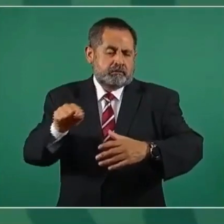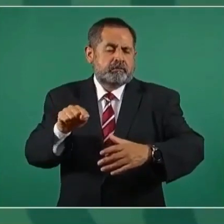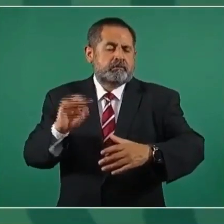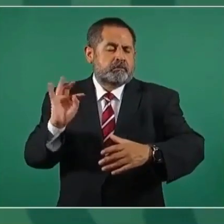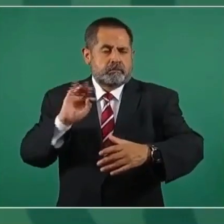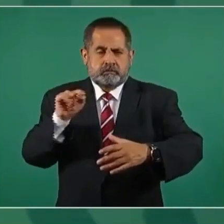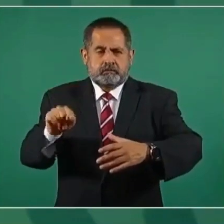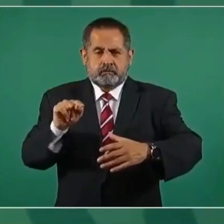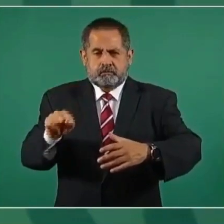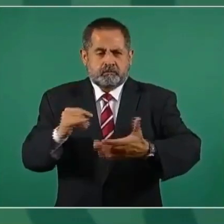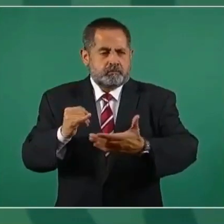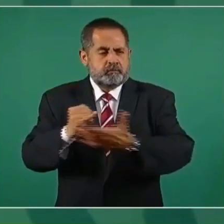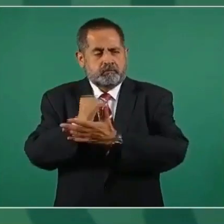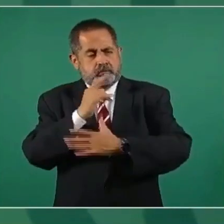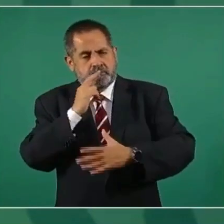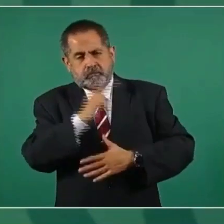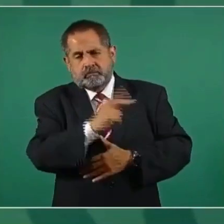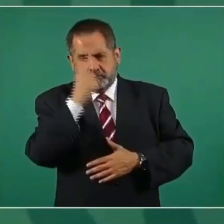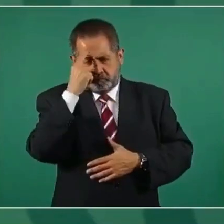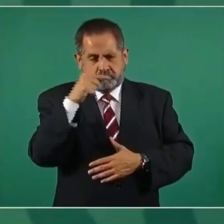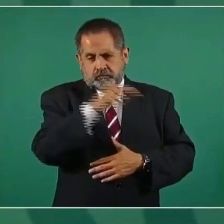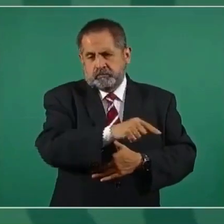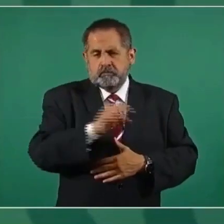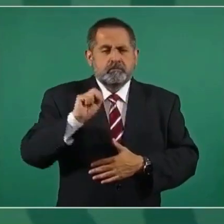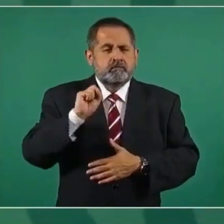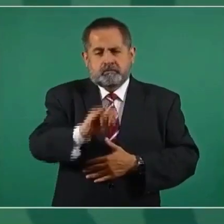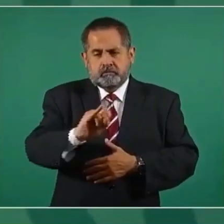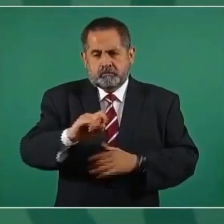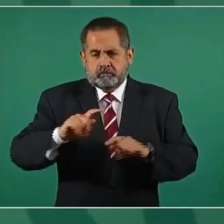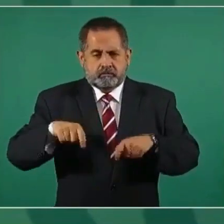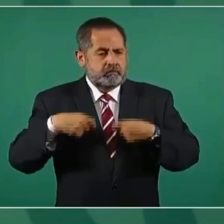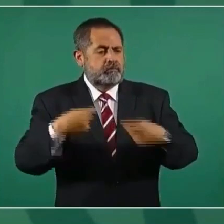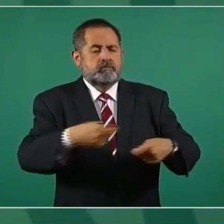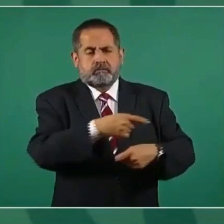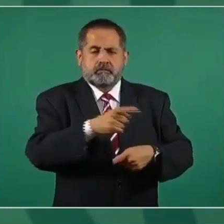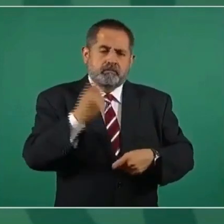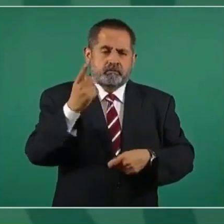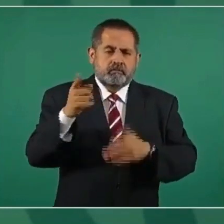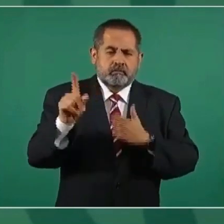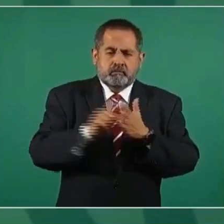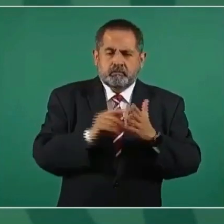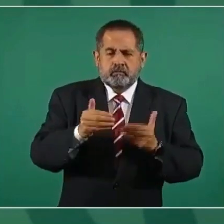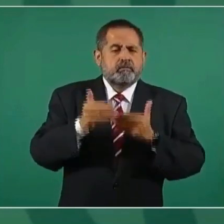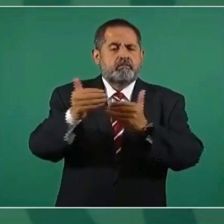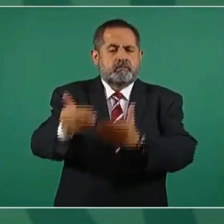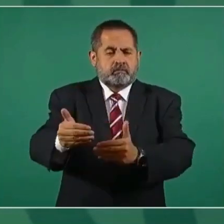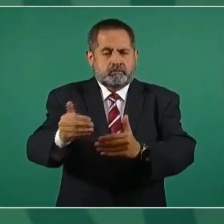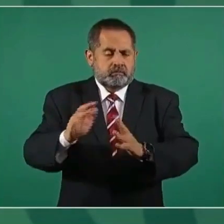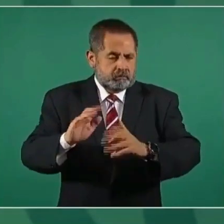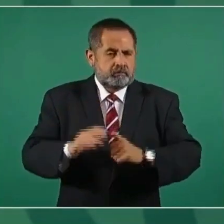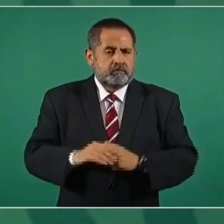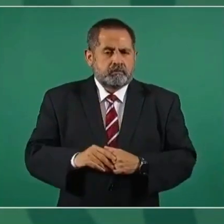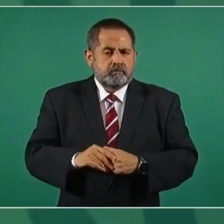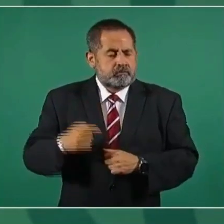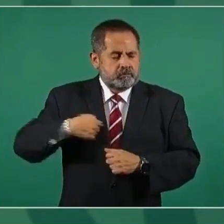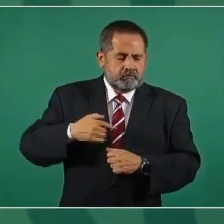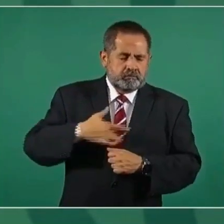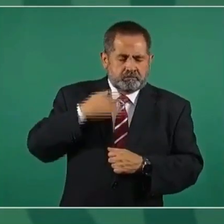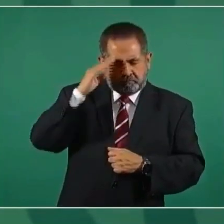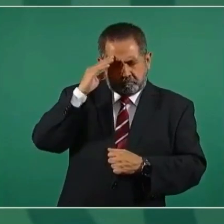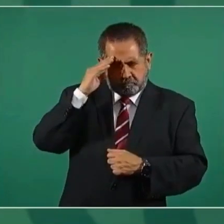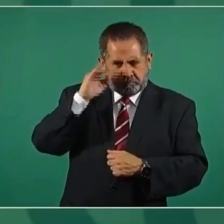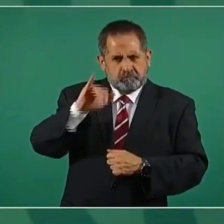se resuelva el que se dé esta ampliación. Nosotros lo vemos bien,